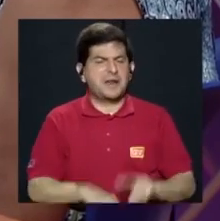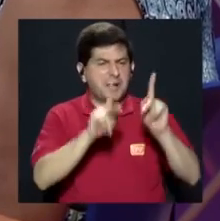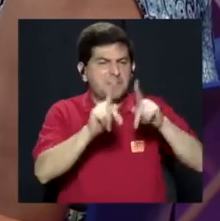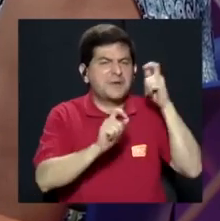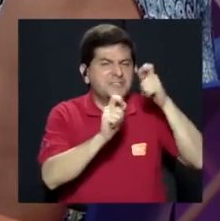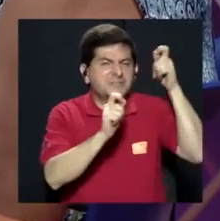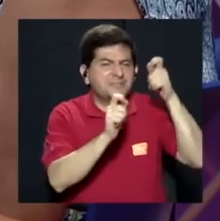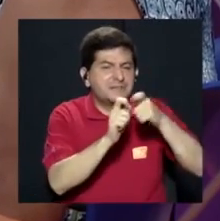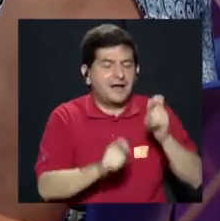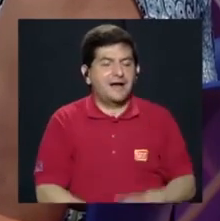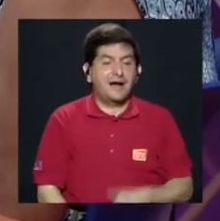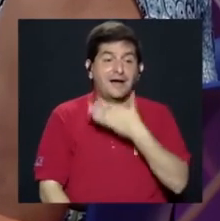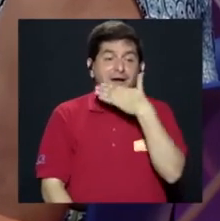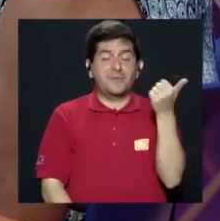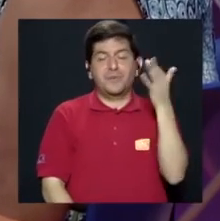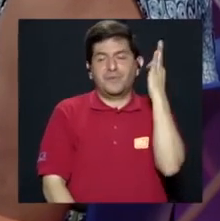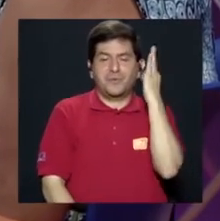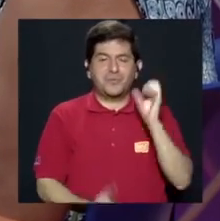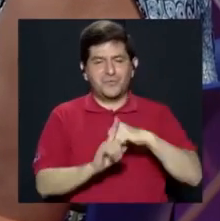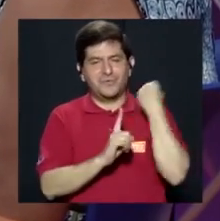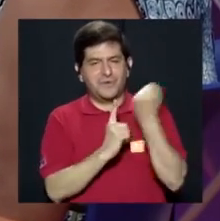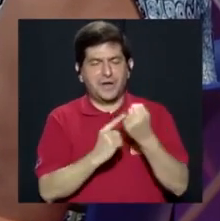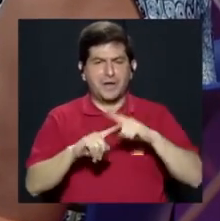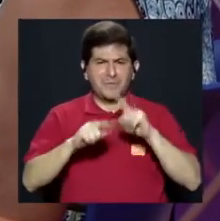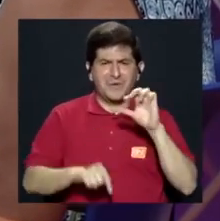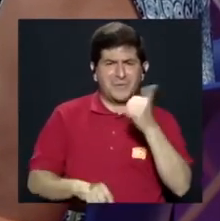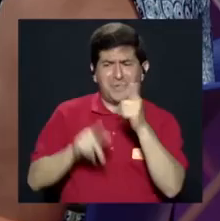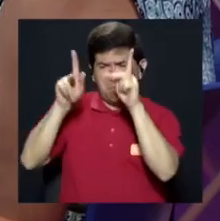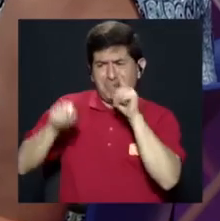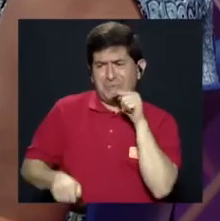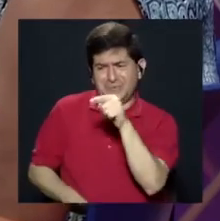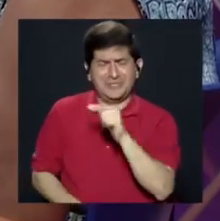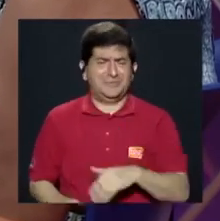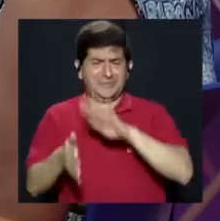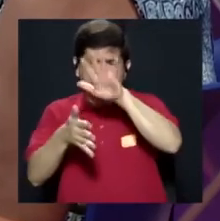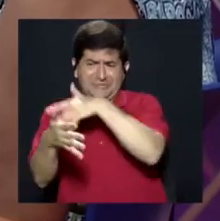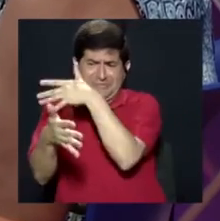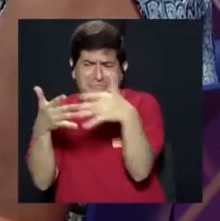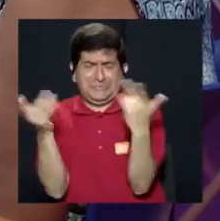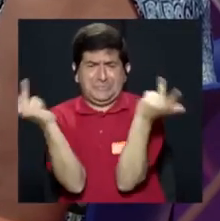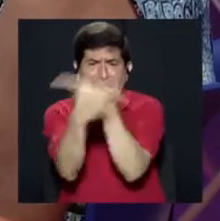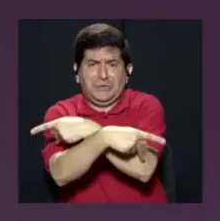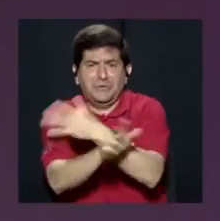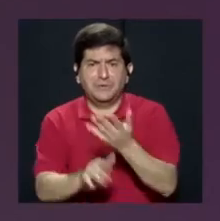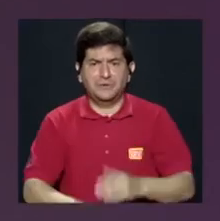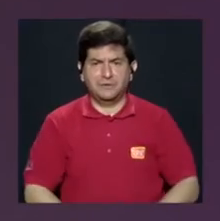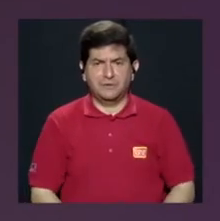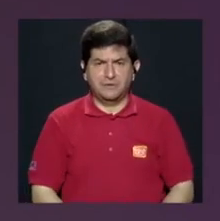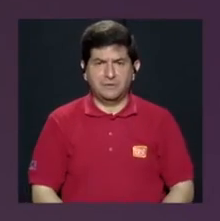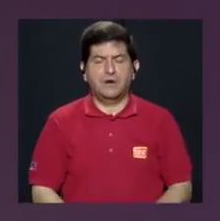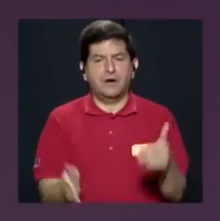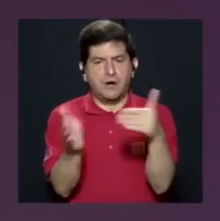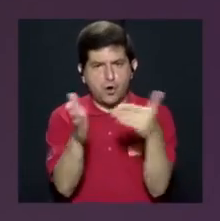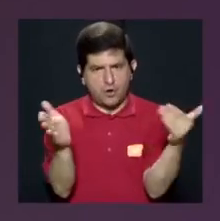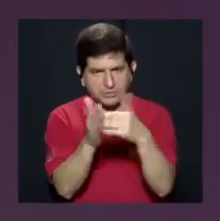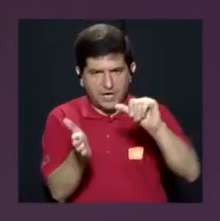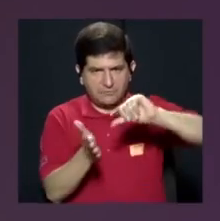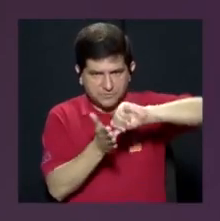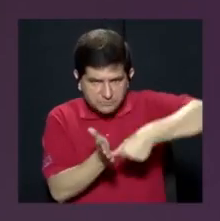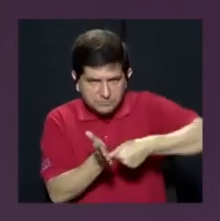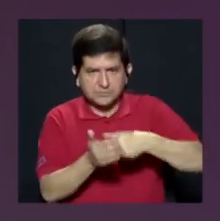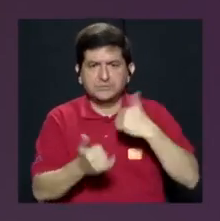o fulanita, les va mejor a las señoras, pero si entra sutanito o sutanita en el siguiente turno, les va peor. Y eso, de nuevo, insisto,